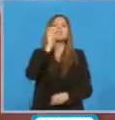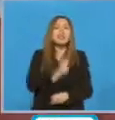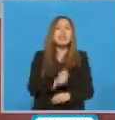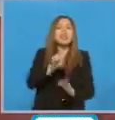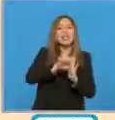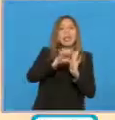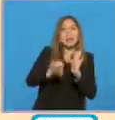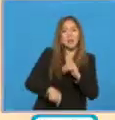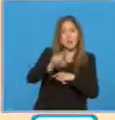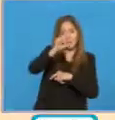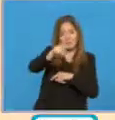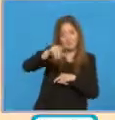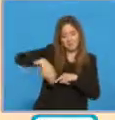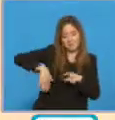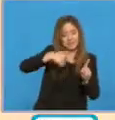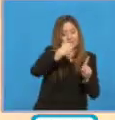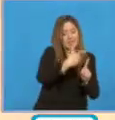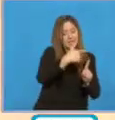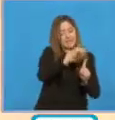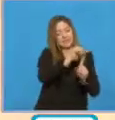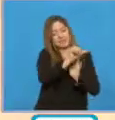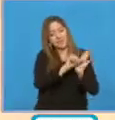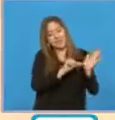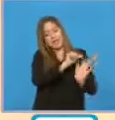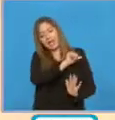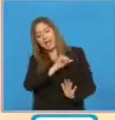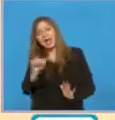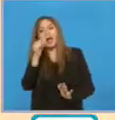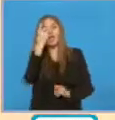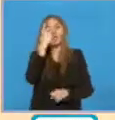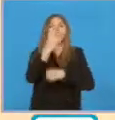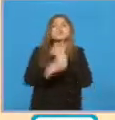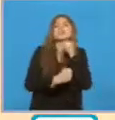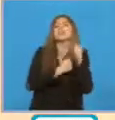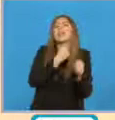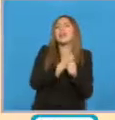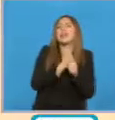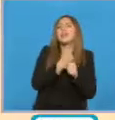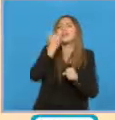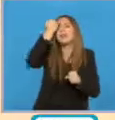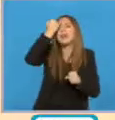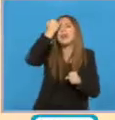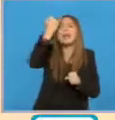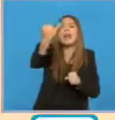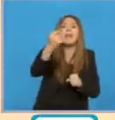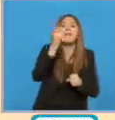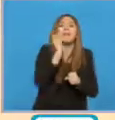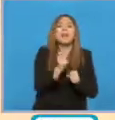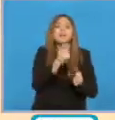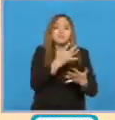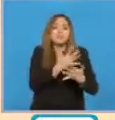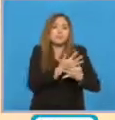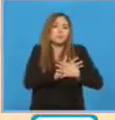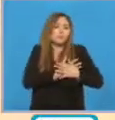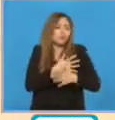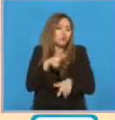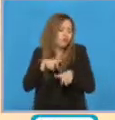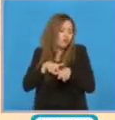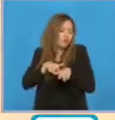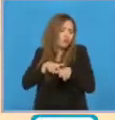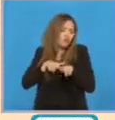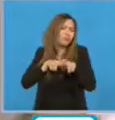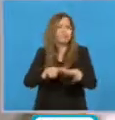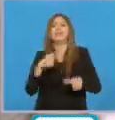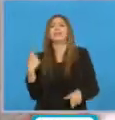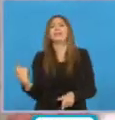entre 7 meses y 2 años. Ajá. Ustedes lo tienen entendido así, Ajá. ¿verdad? Los psicólogos. Pero imagínate que con tu hijo te puede durar toda la vida. Sí, claro. A la fecha, A